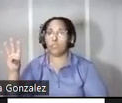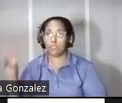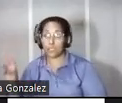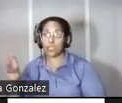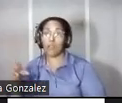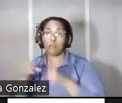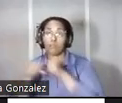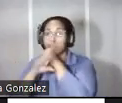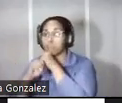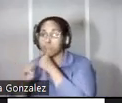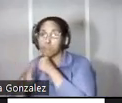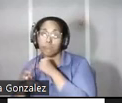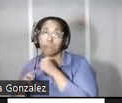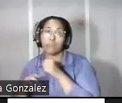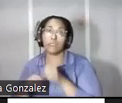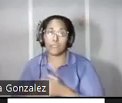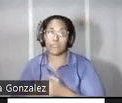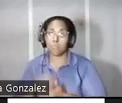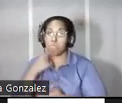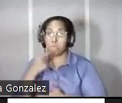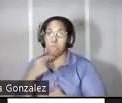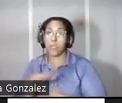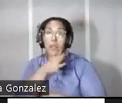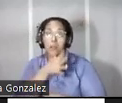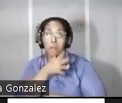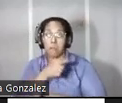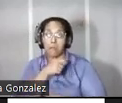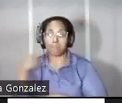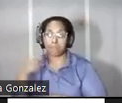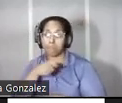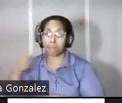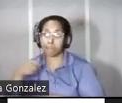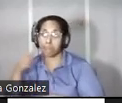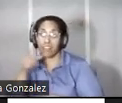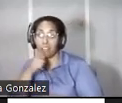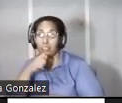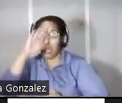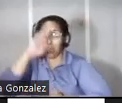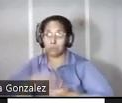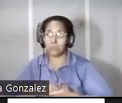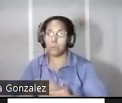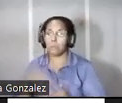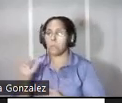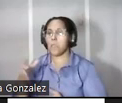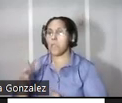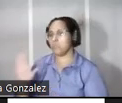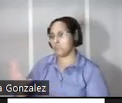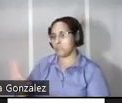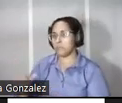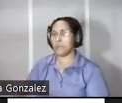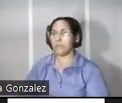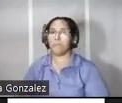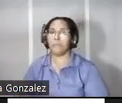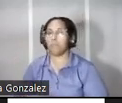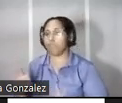su primera plana que una madre había degollado a 5 de sus hijos y que luego se había suicidado o que se mató. Aunque no vamos a encontrar